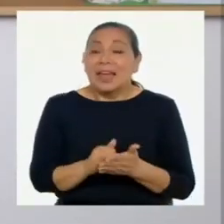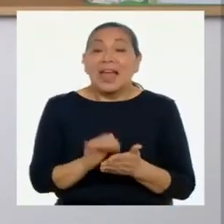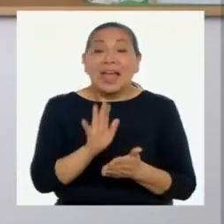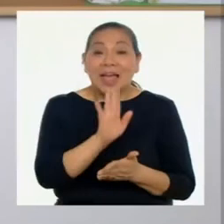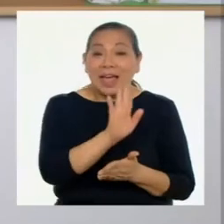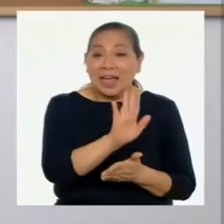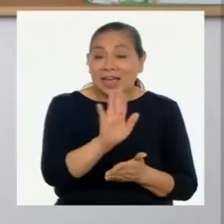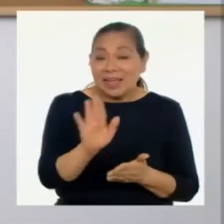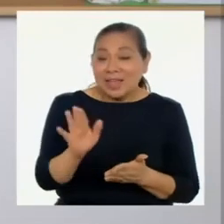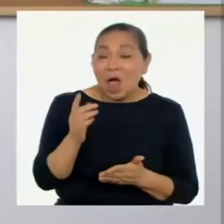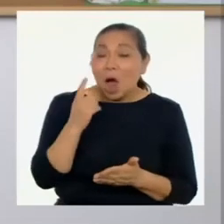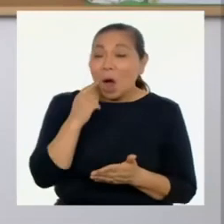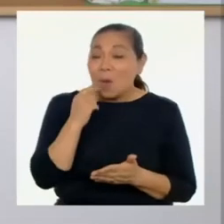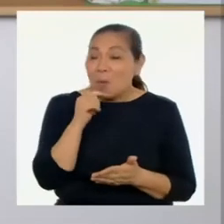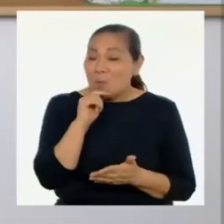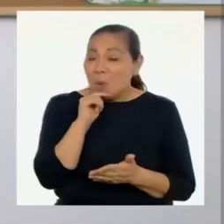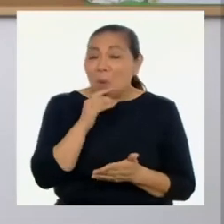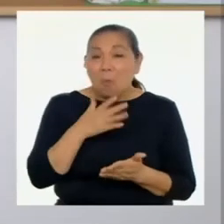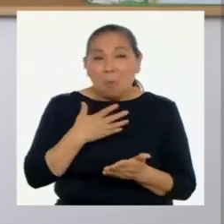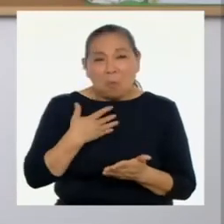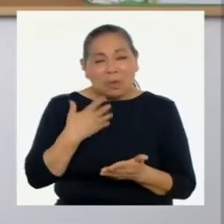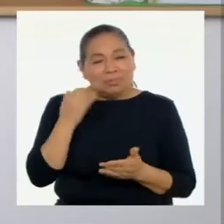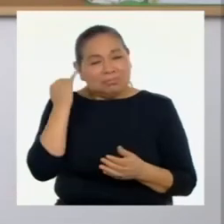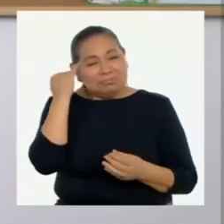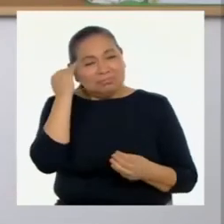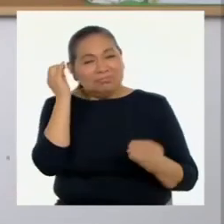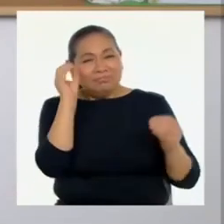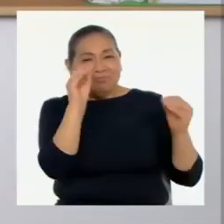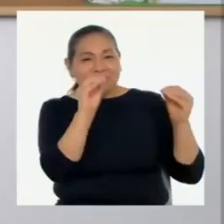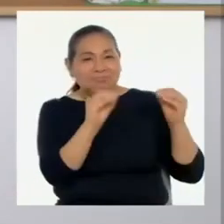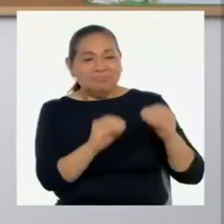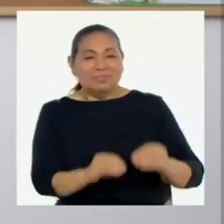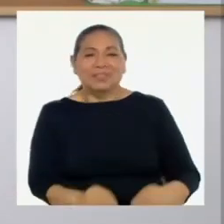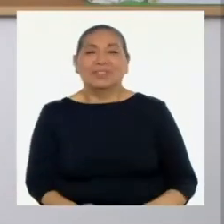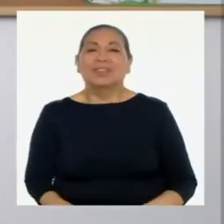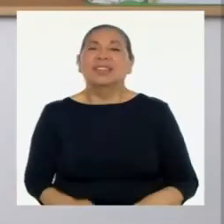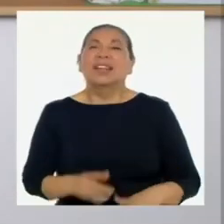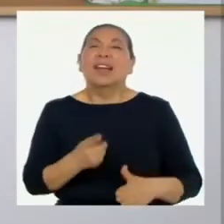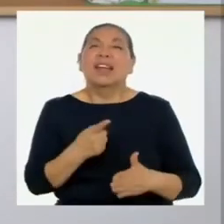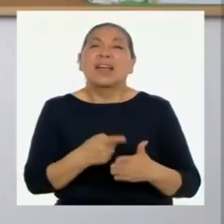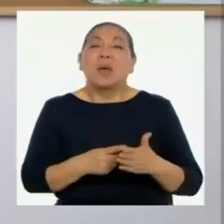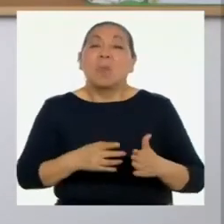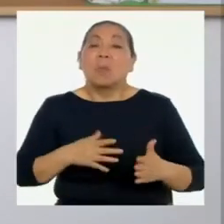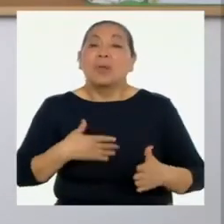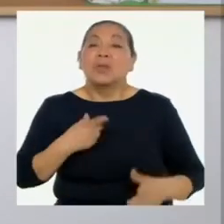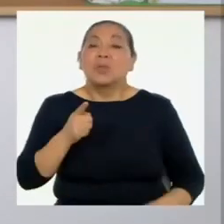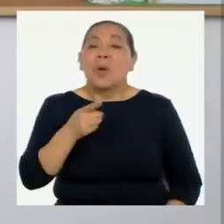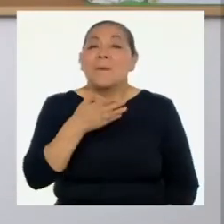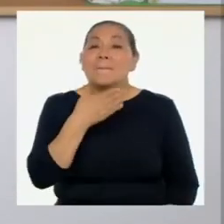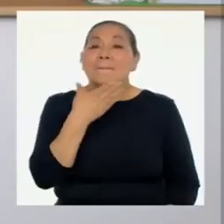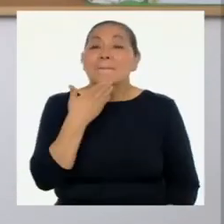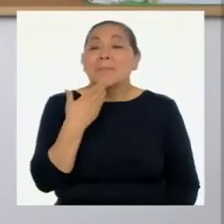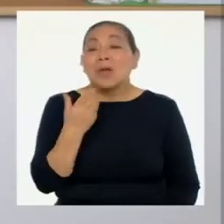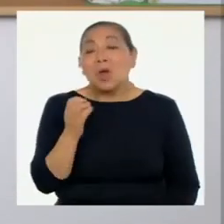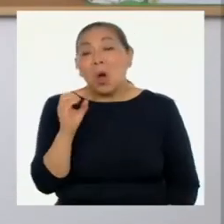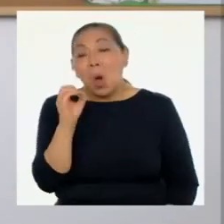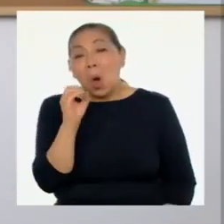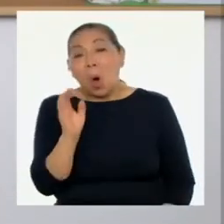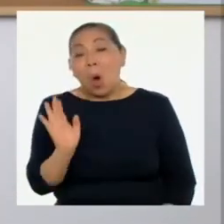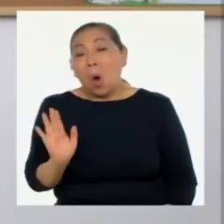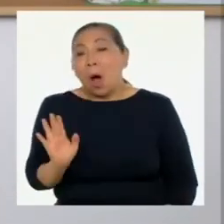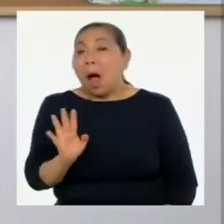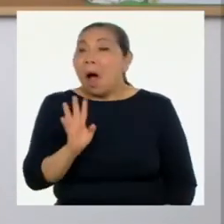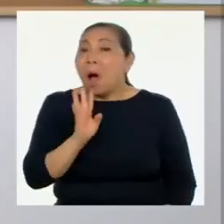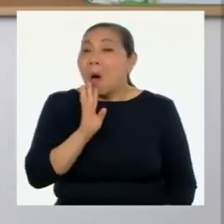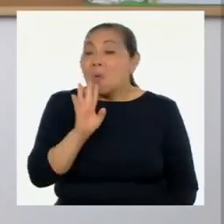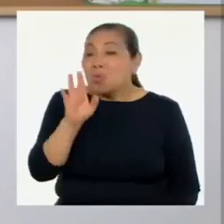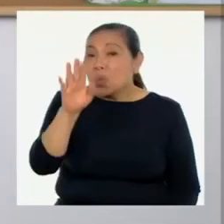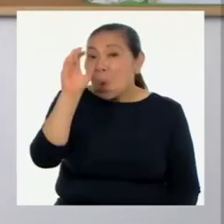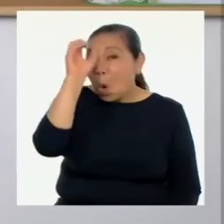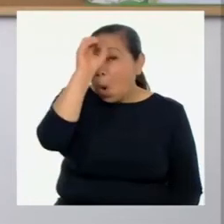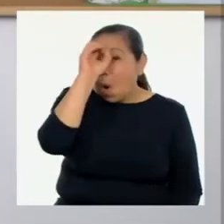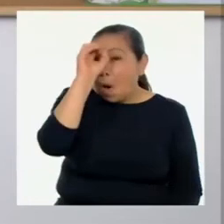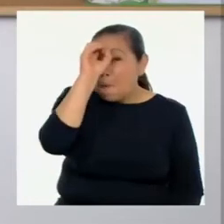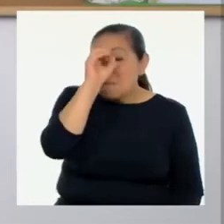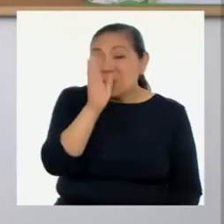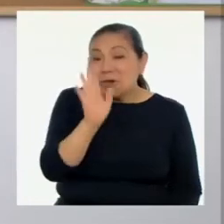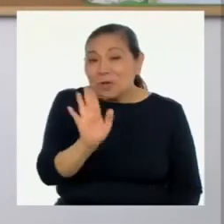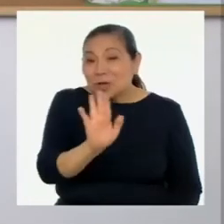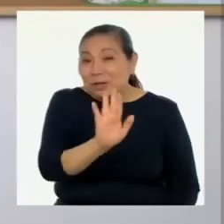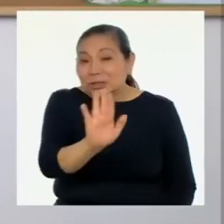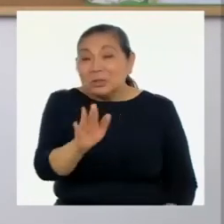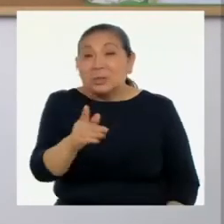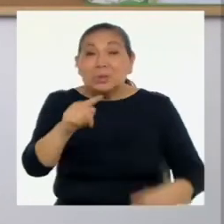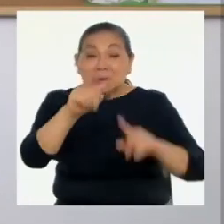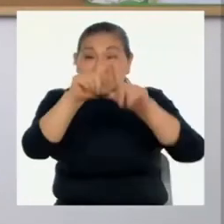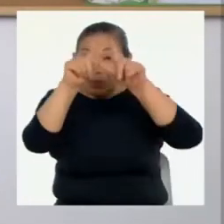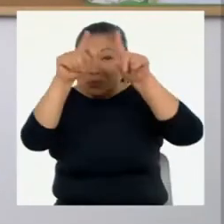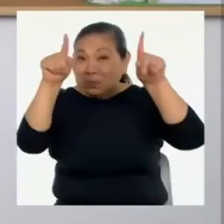que ellos y ellas te puedan dar puntos de vista sobre qué puedes mejorar o comentarios sobre qué les